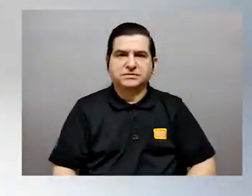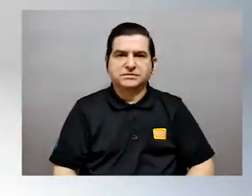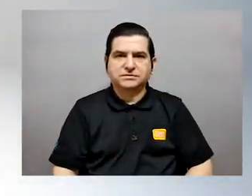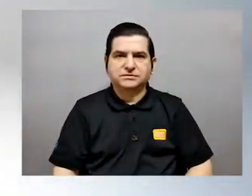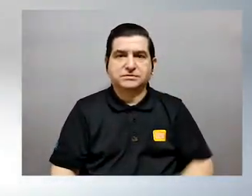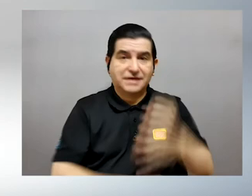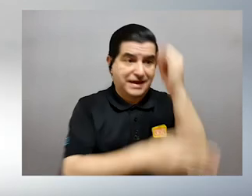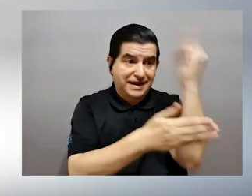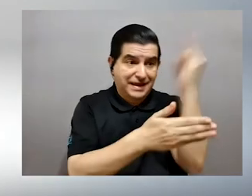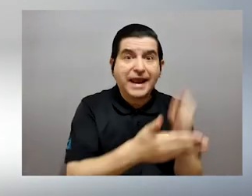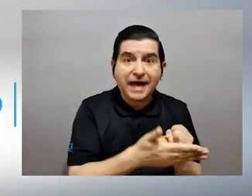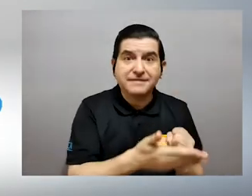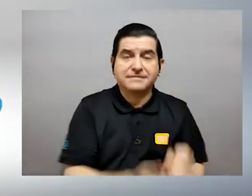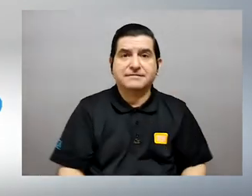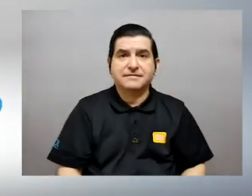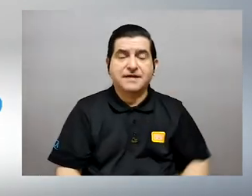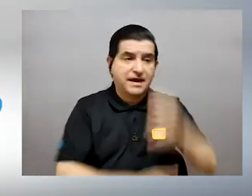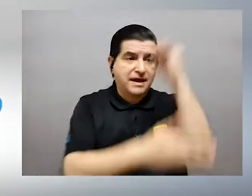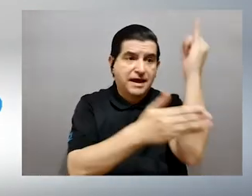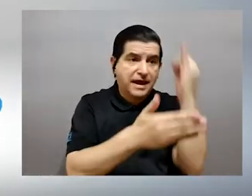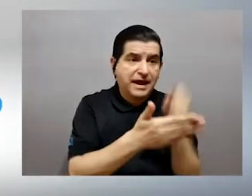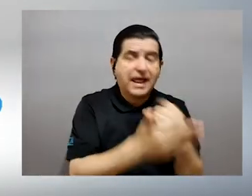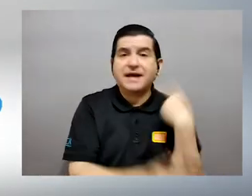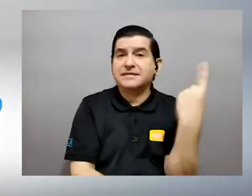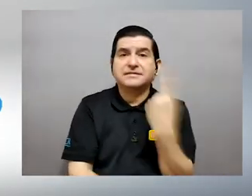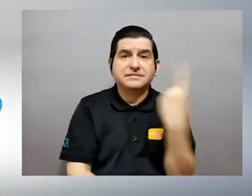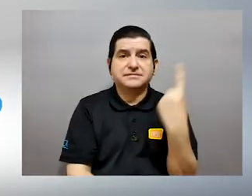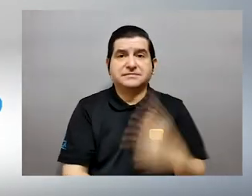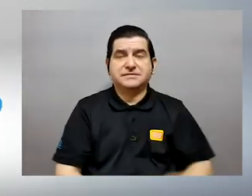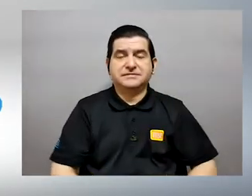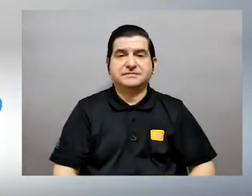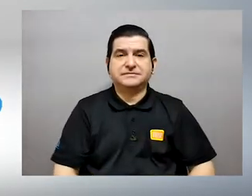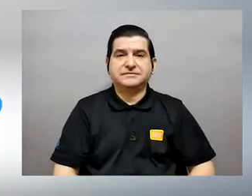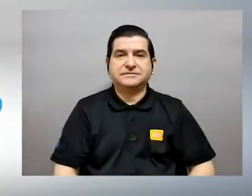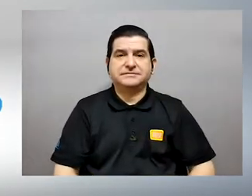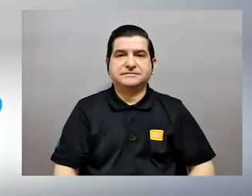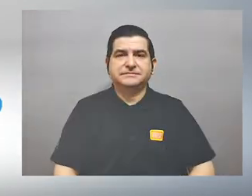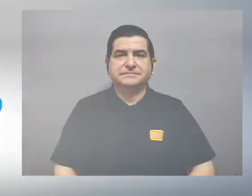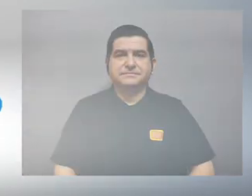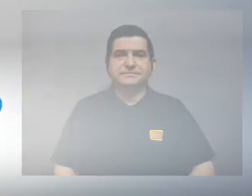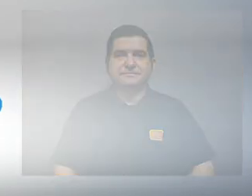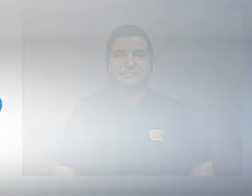acá en Que no salga de Centroamérica. Muchas gracias por recibirnos en su casa, don Manuel. Con mucho gusto.